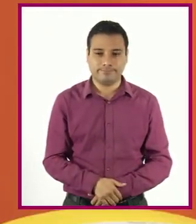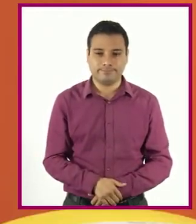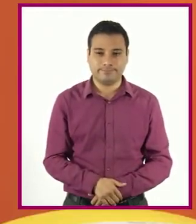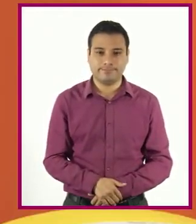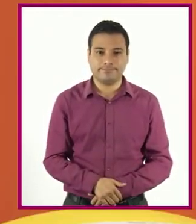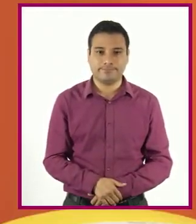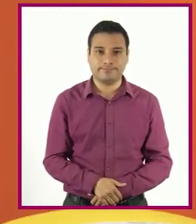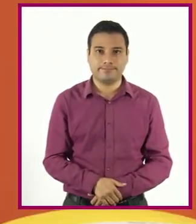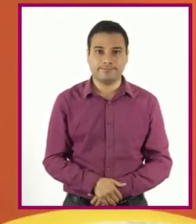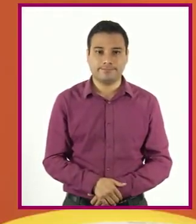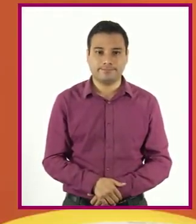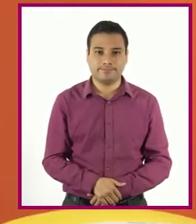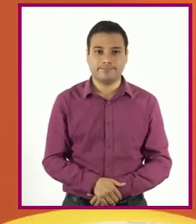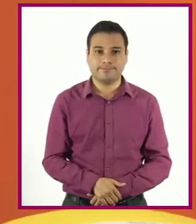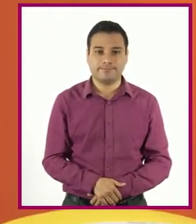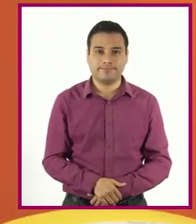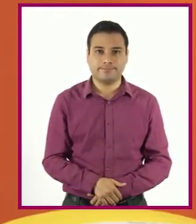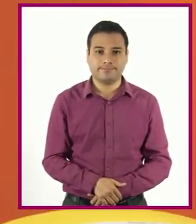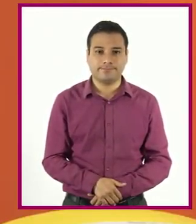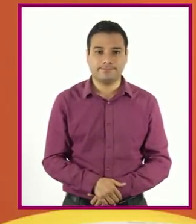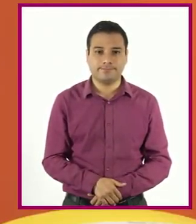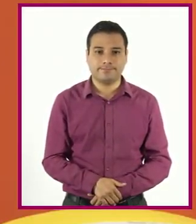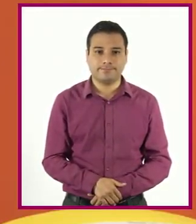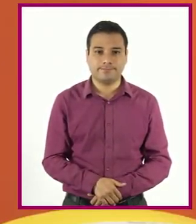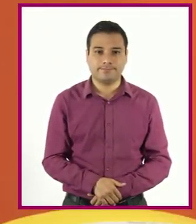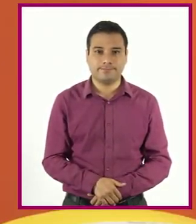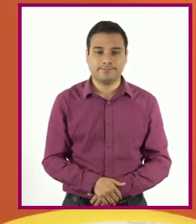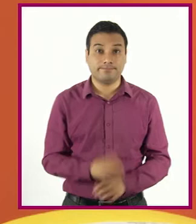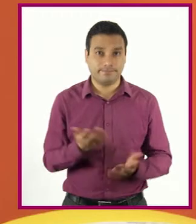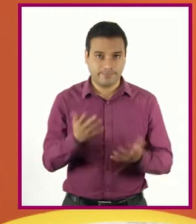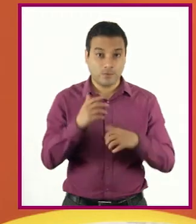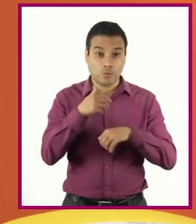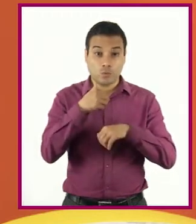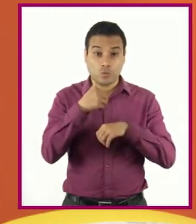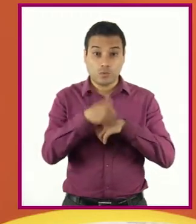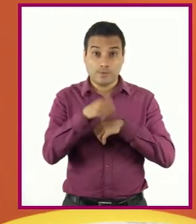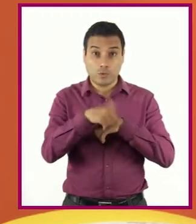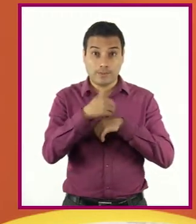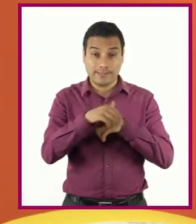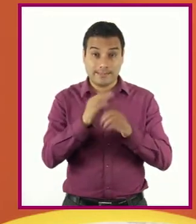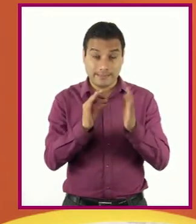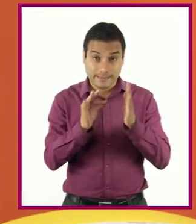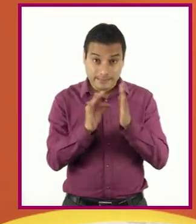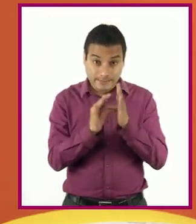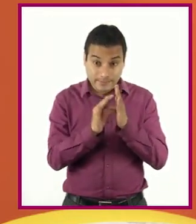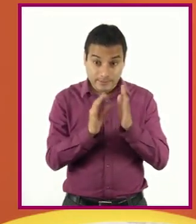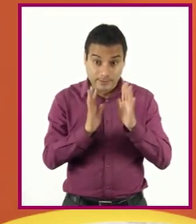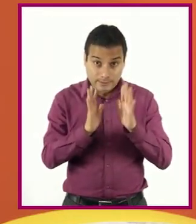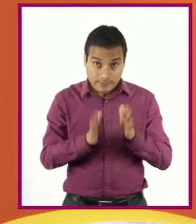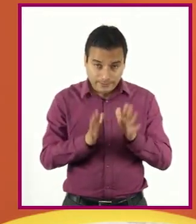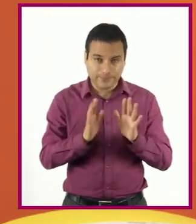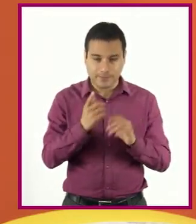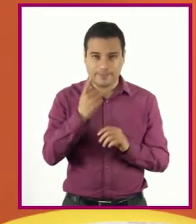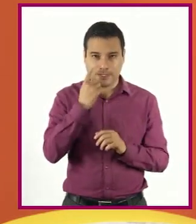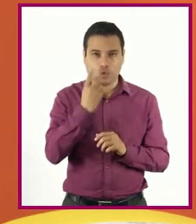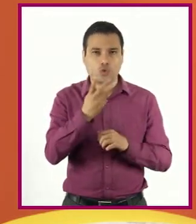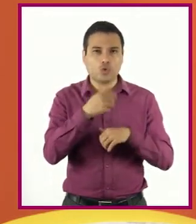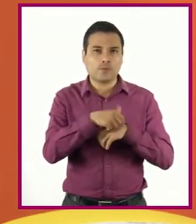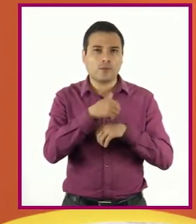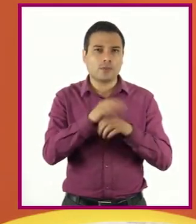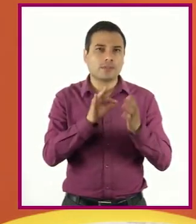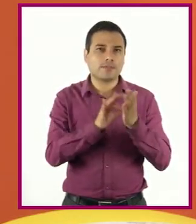0.6666. Ya que se está trabajando con números decimales, revisemos cómo comparar dos números